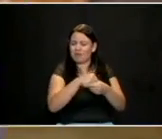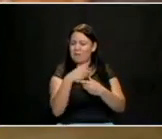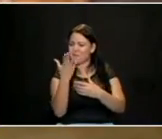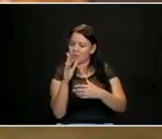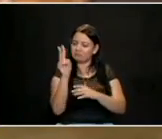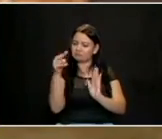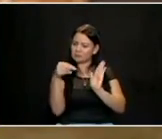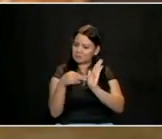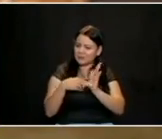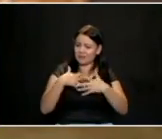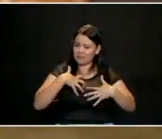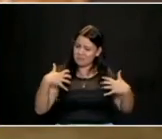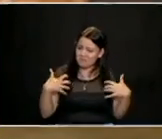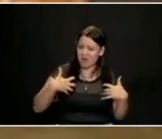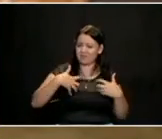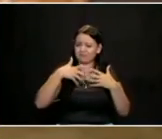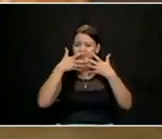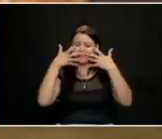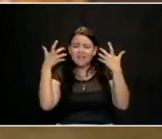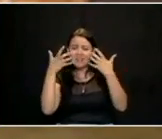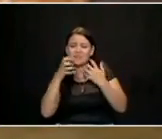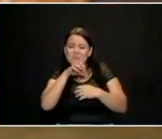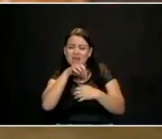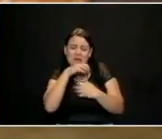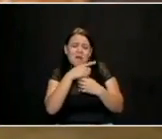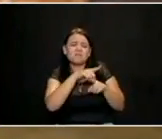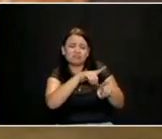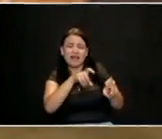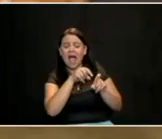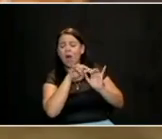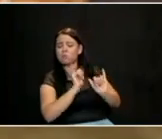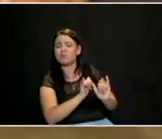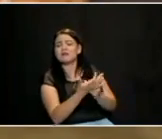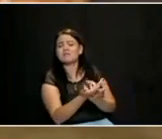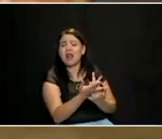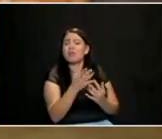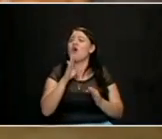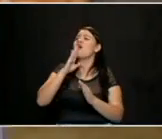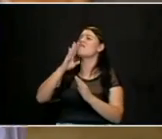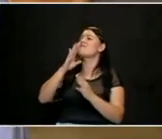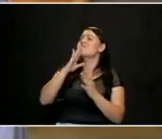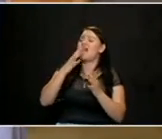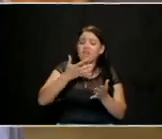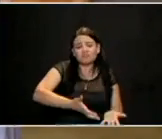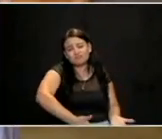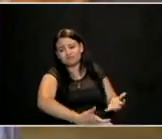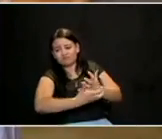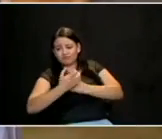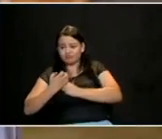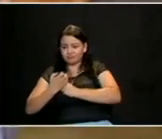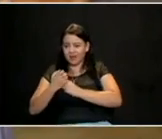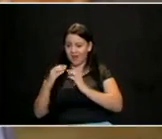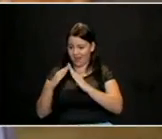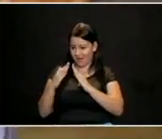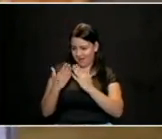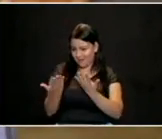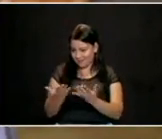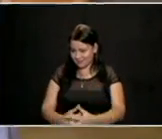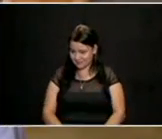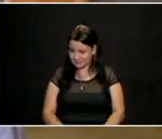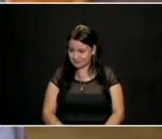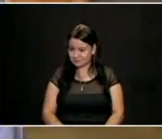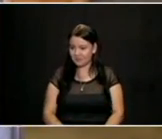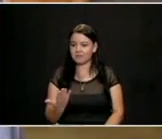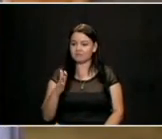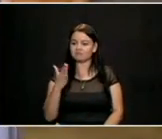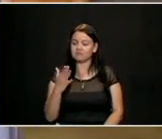2.000 mascotas allá esperando por adopción, entre otras políticas públicas que tenemos que promover. Eso significa que más o menos